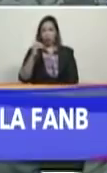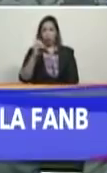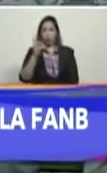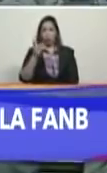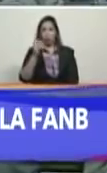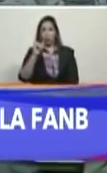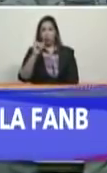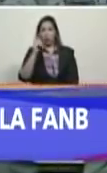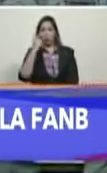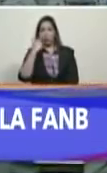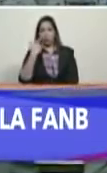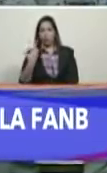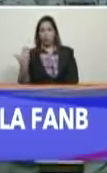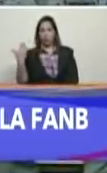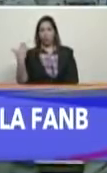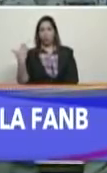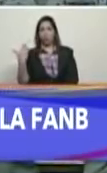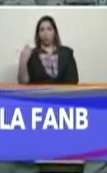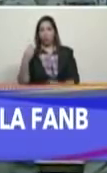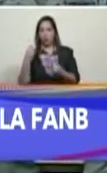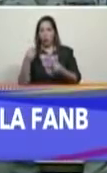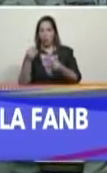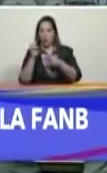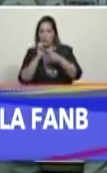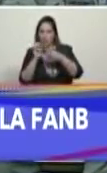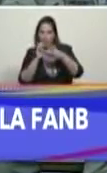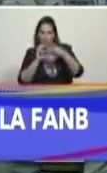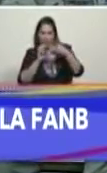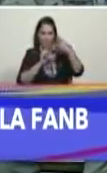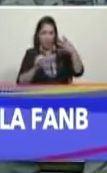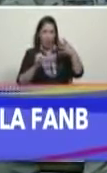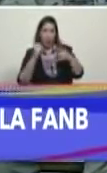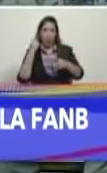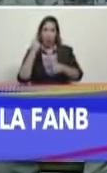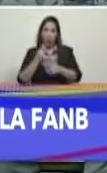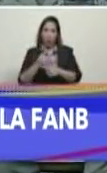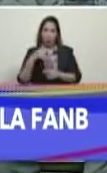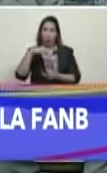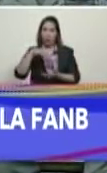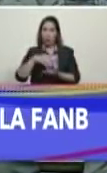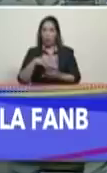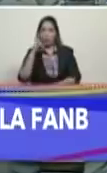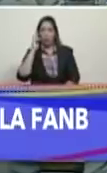el nuevo concepto estratégico, la nueva doctrina militar bolivariana,